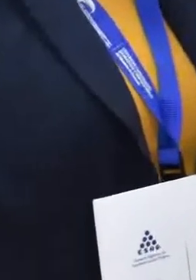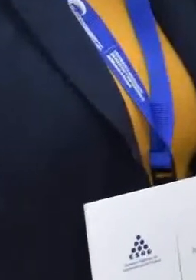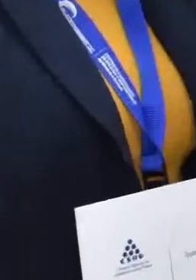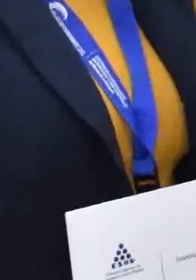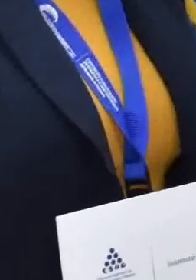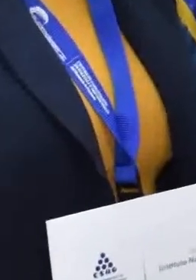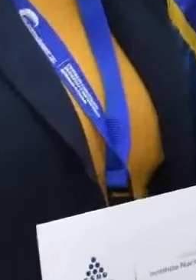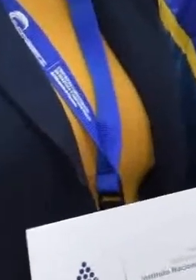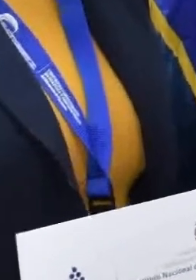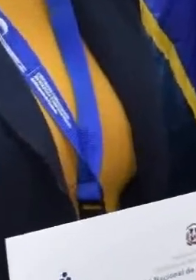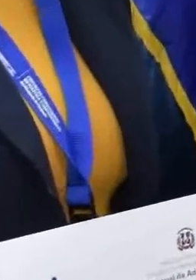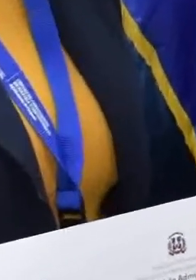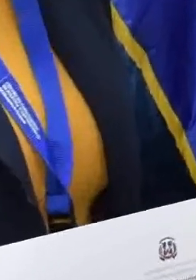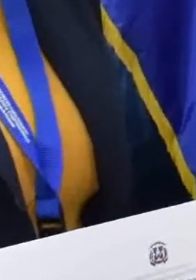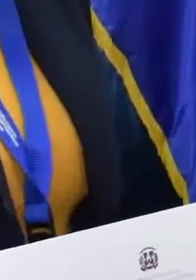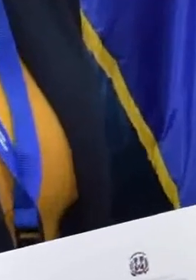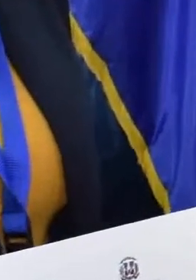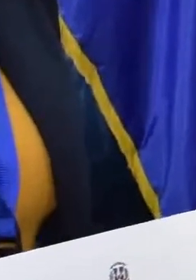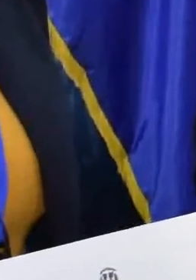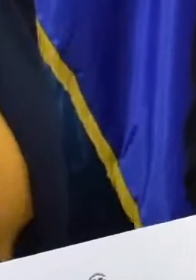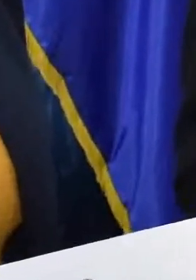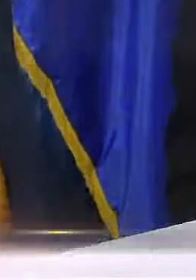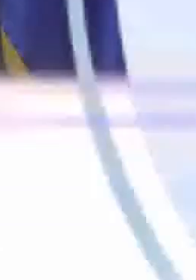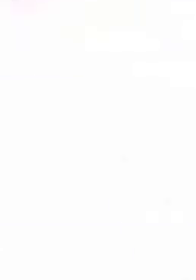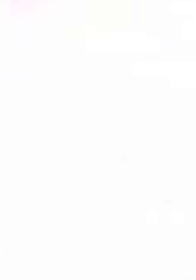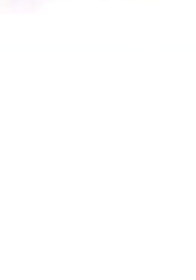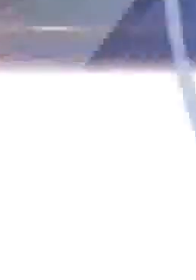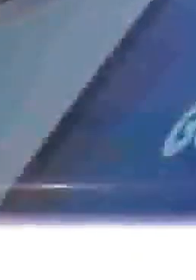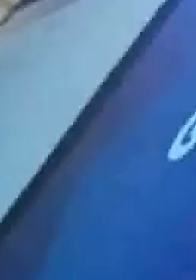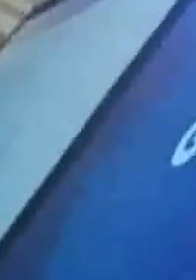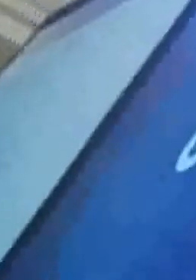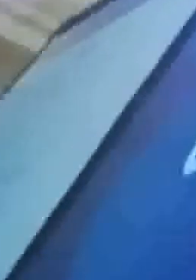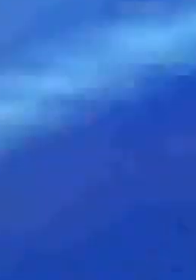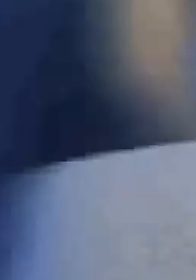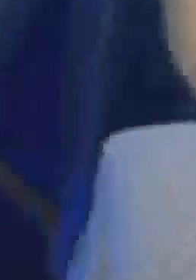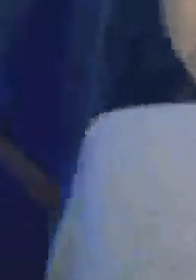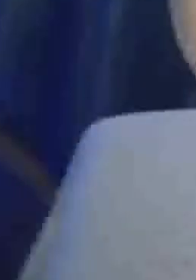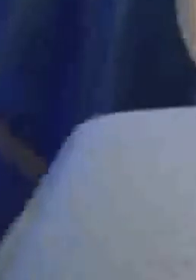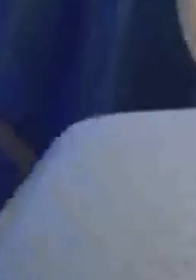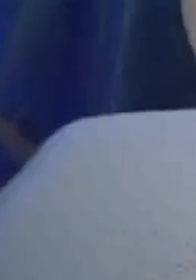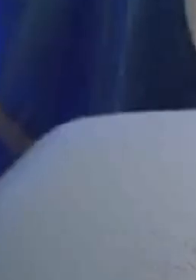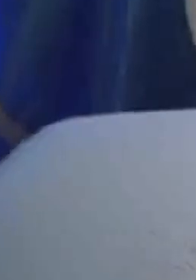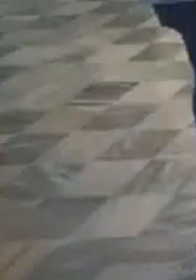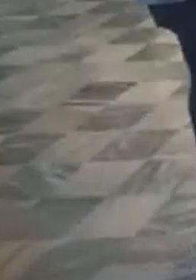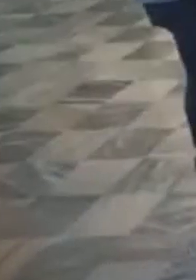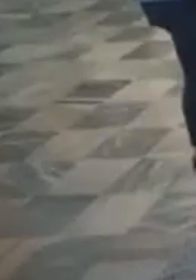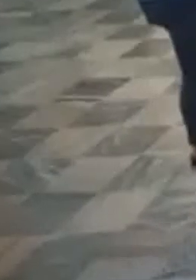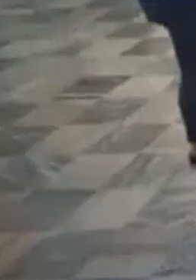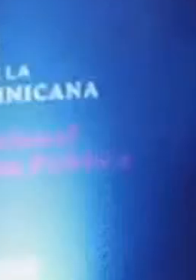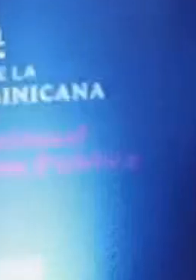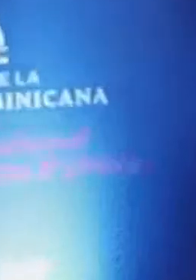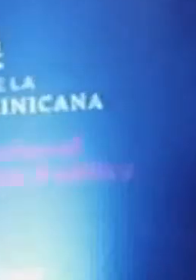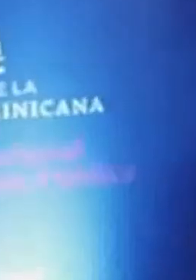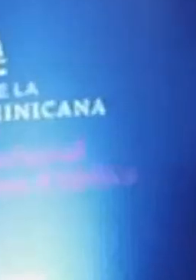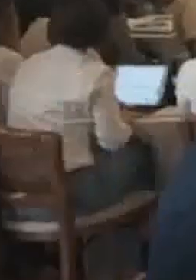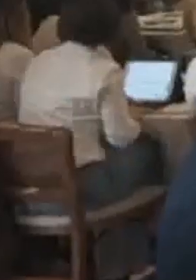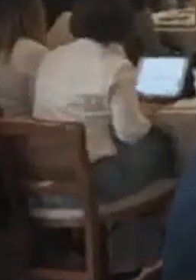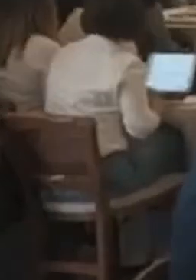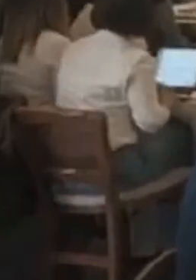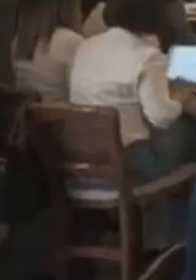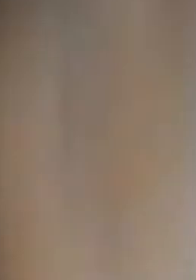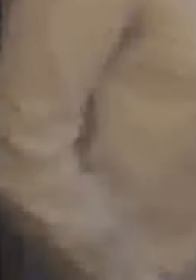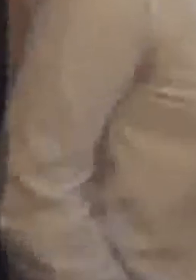público y ayudarán a fortalecer la carrera administrativa y el ministerio administrativo de la presidencia desarrollo con éxito